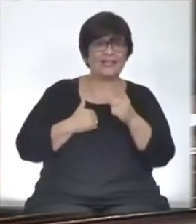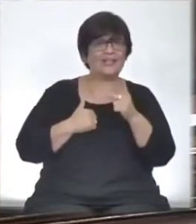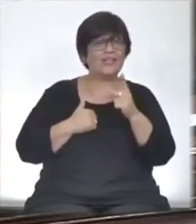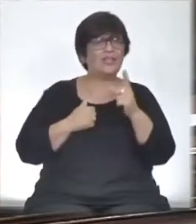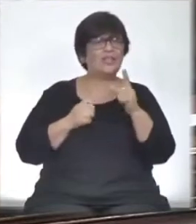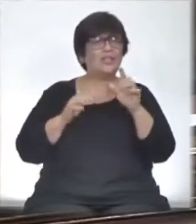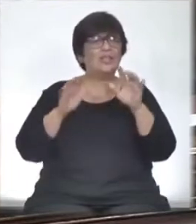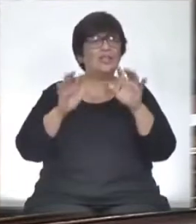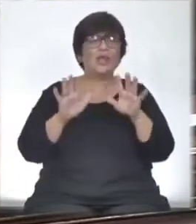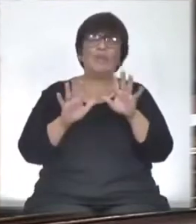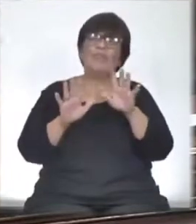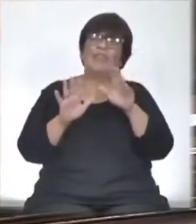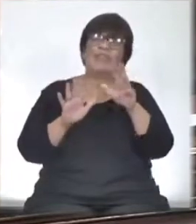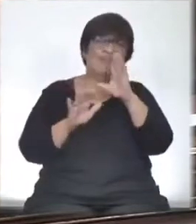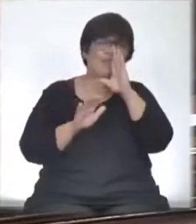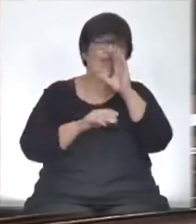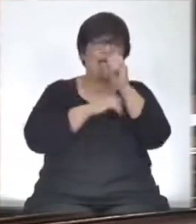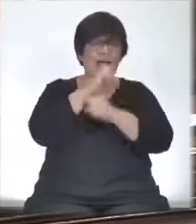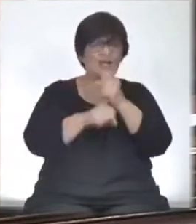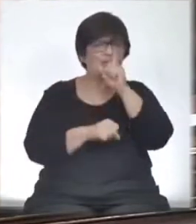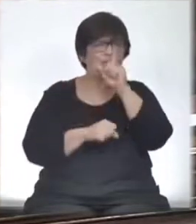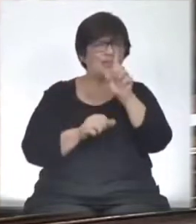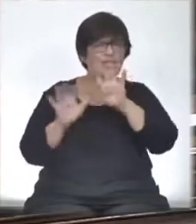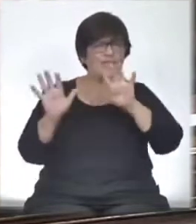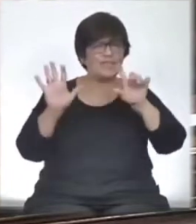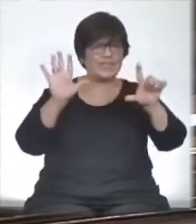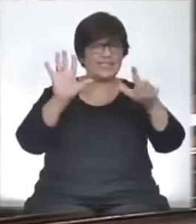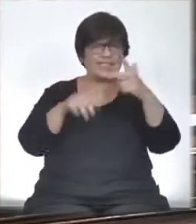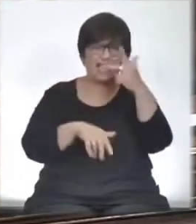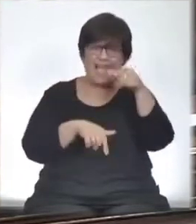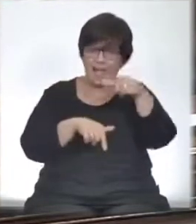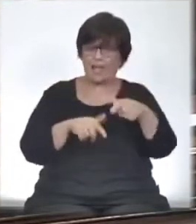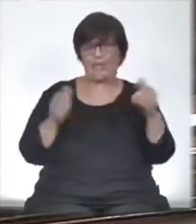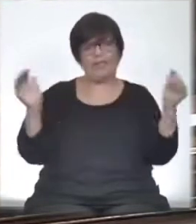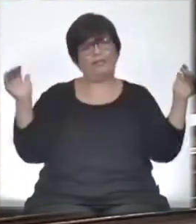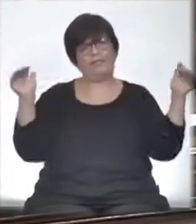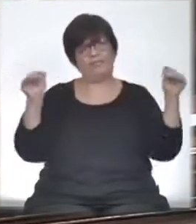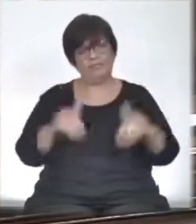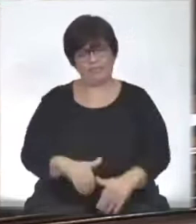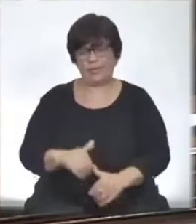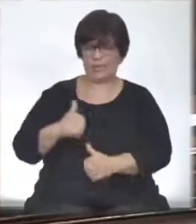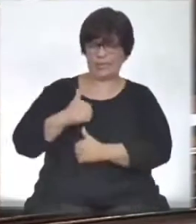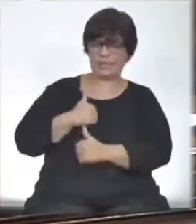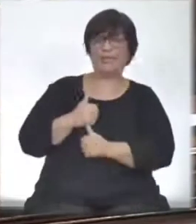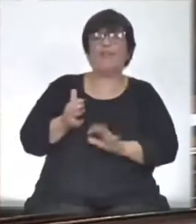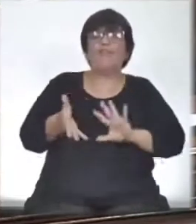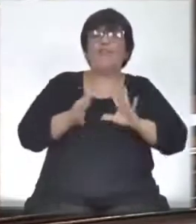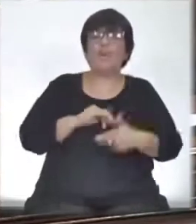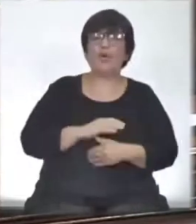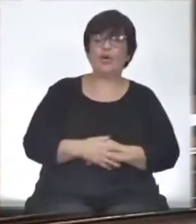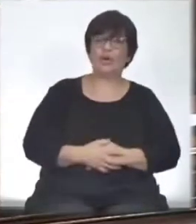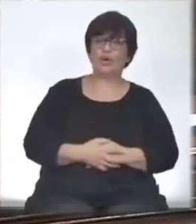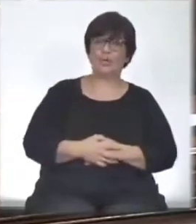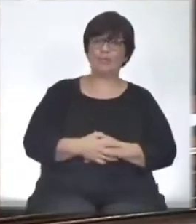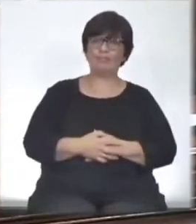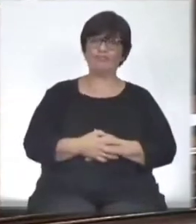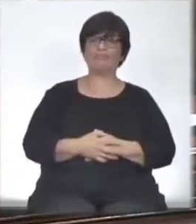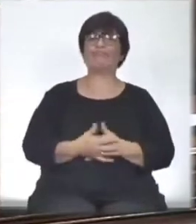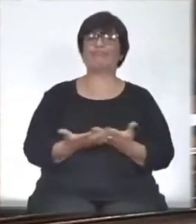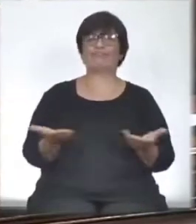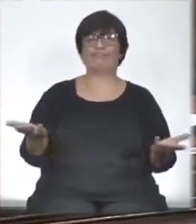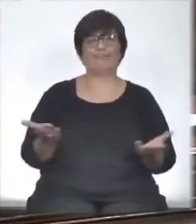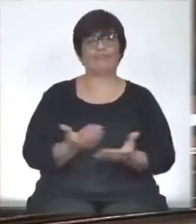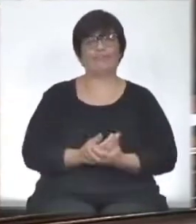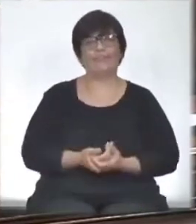febrero de 1973, que fue ahí donde comenzó el desmadre de las Fuerzas Armadas de alguna forma.